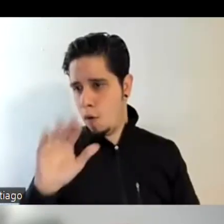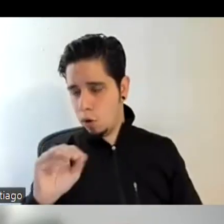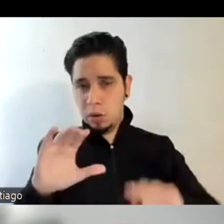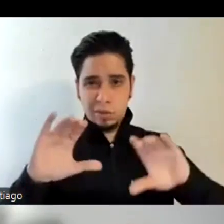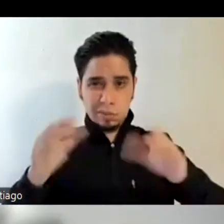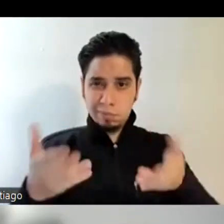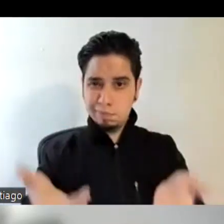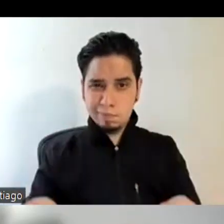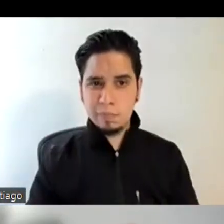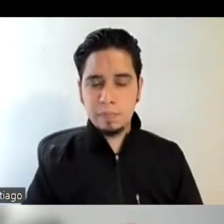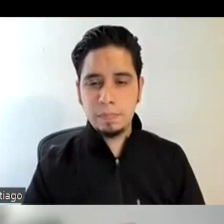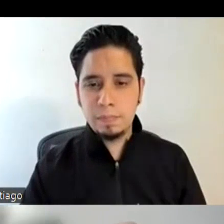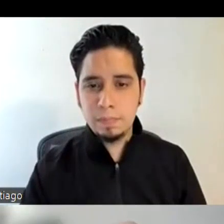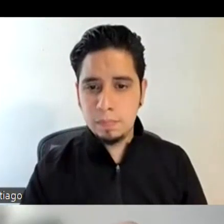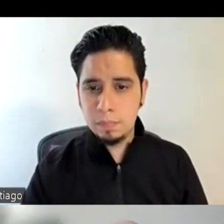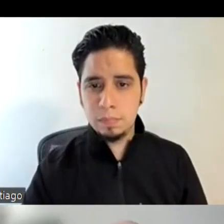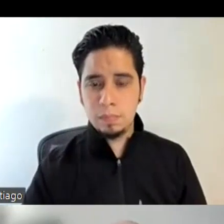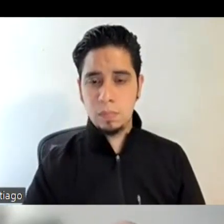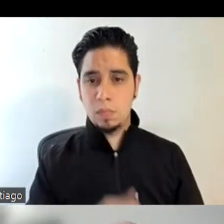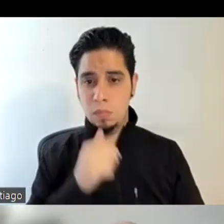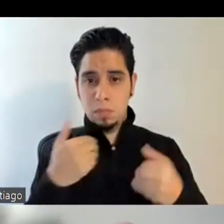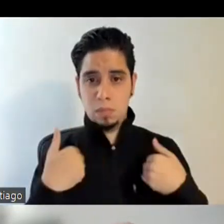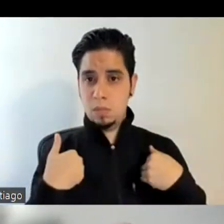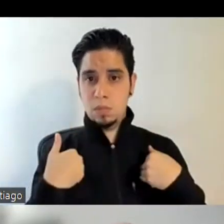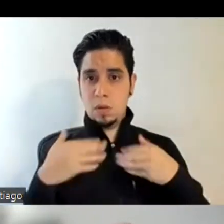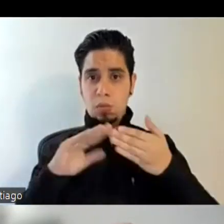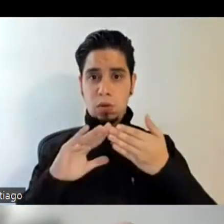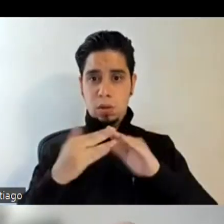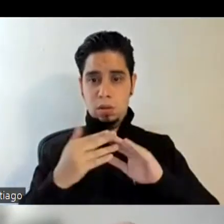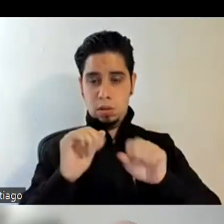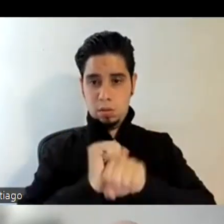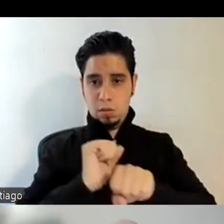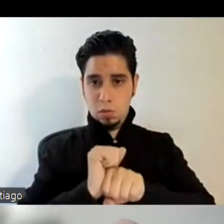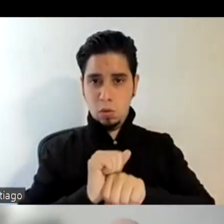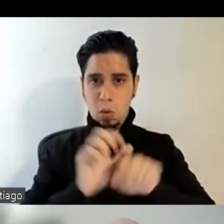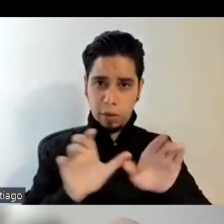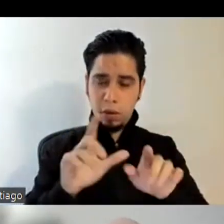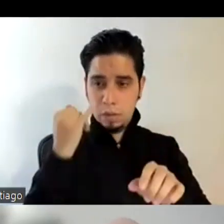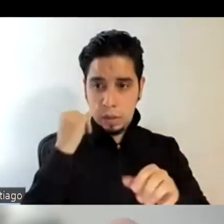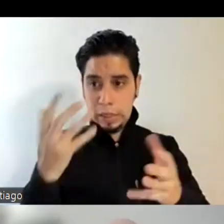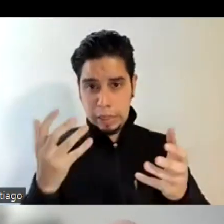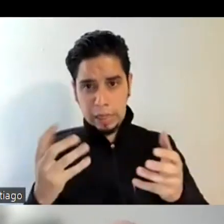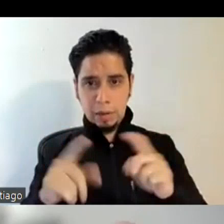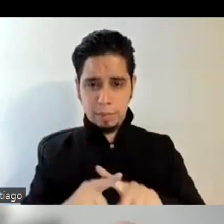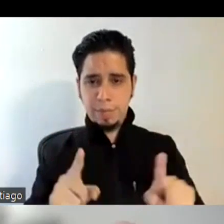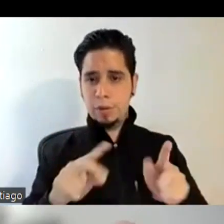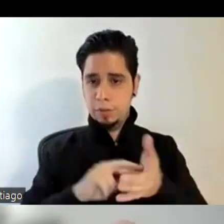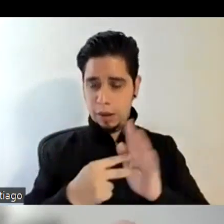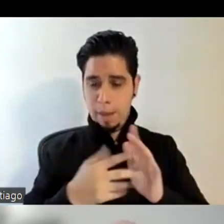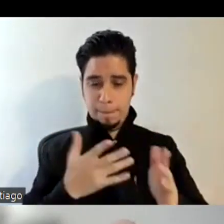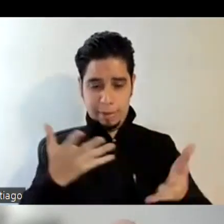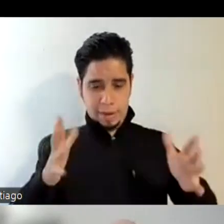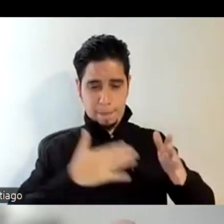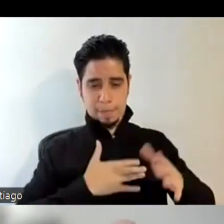es así, sí, sí, te entiendo. Ni tengo que ir a una comunidad y trabajar con esto. Chévere, uno lo hace con gusto, pero ya el trabajo del productor y